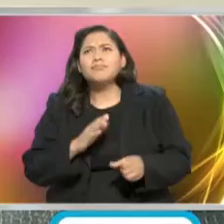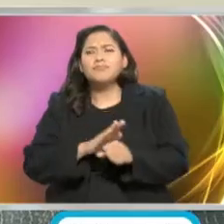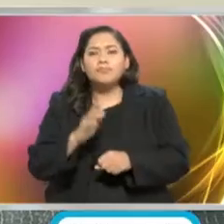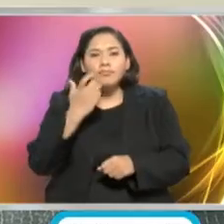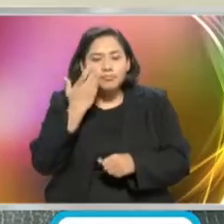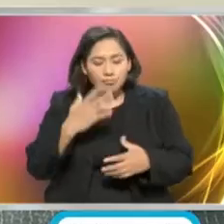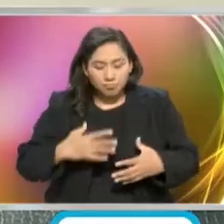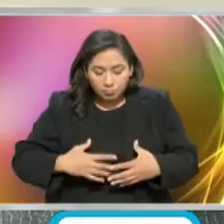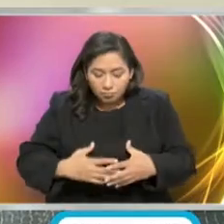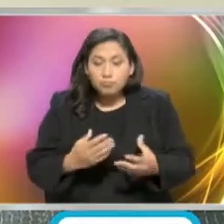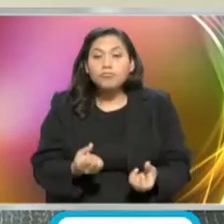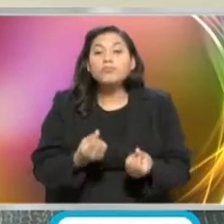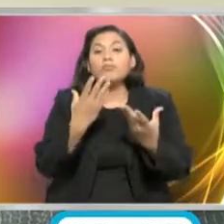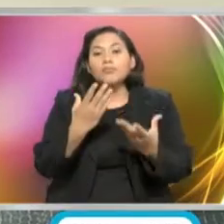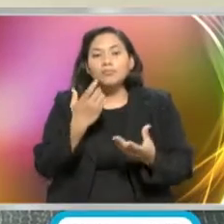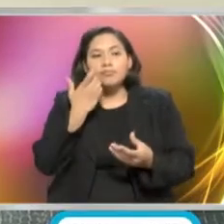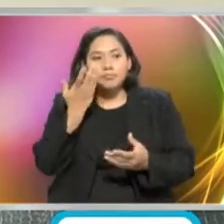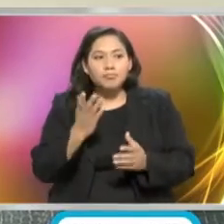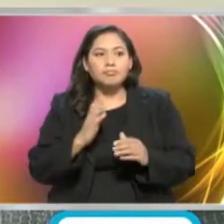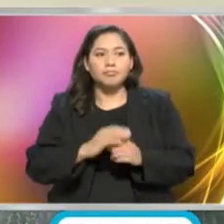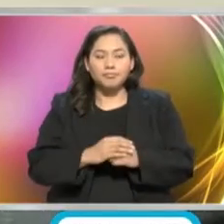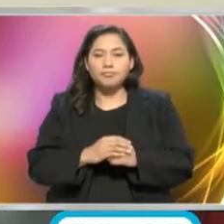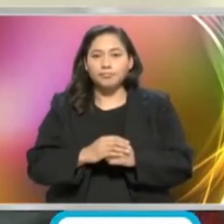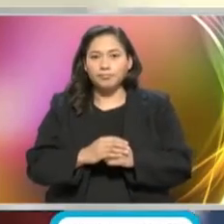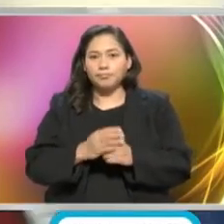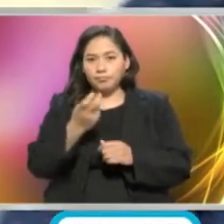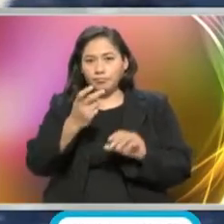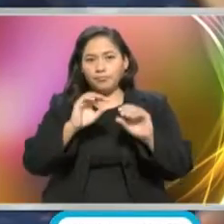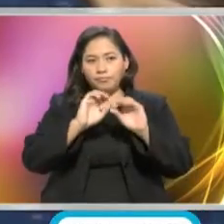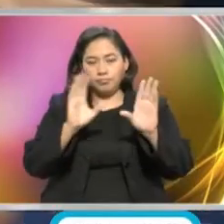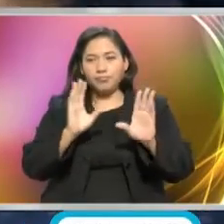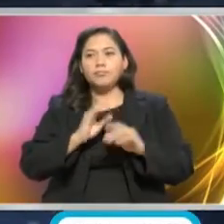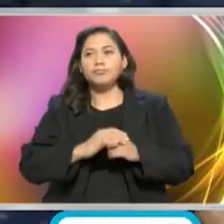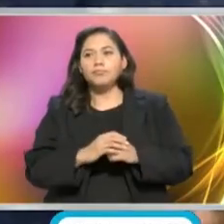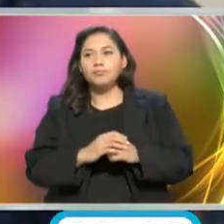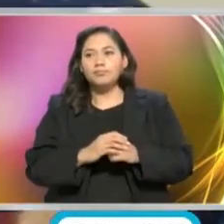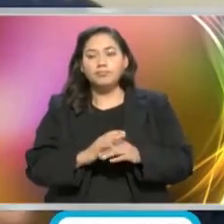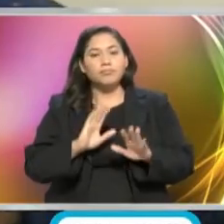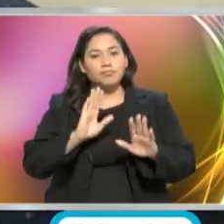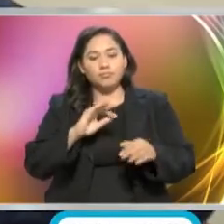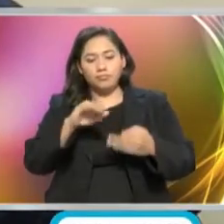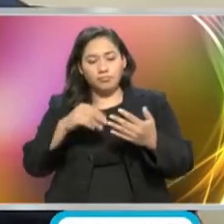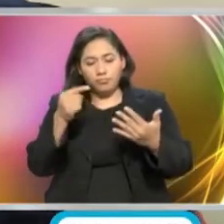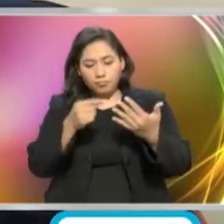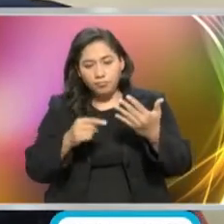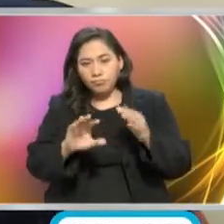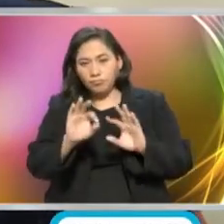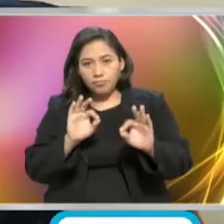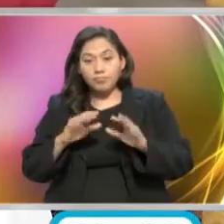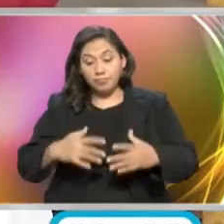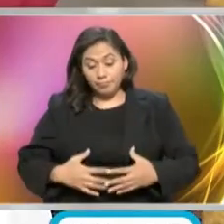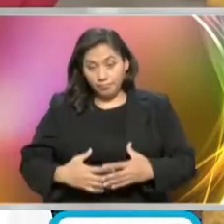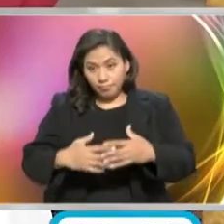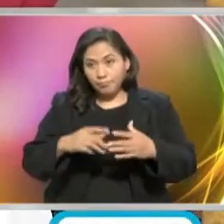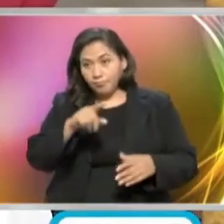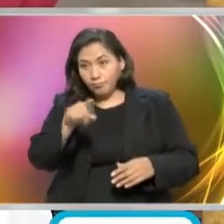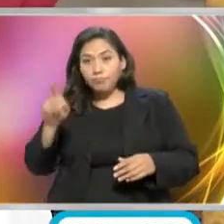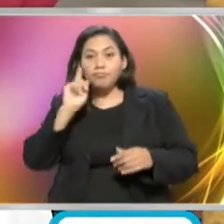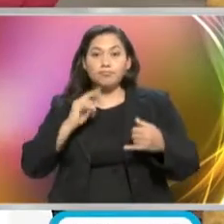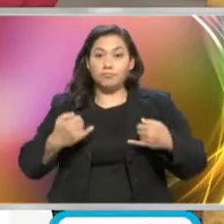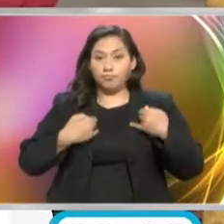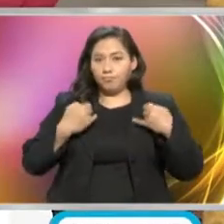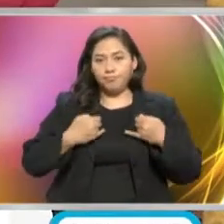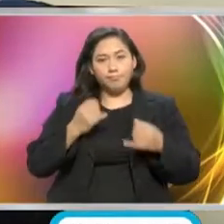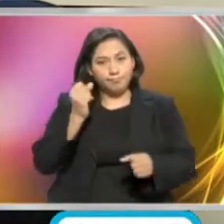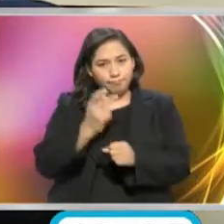que ella quiera tener. Por supuesto. Sí, entonces esa es la cosa, ya todo se reduce a opciones. Obviamente el embarazo adolescente ese sí no estamos de